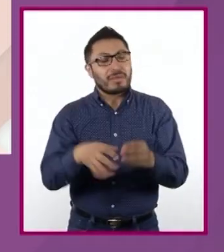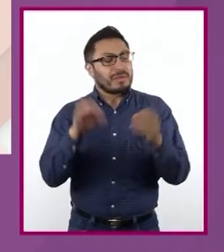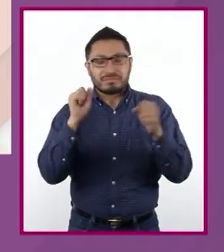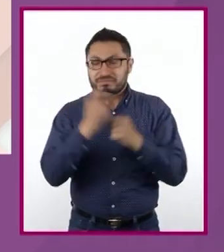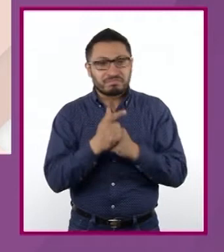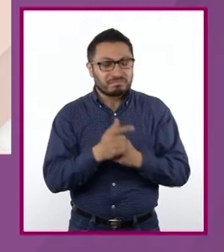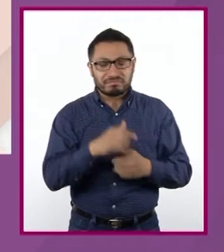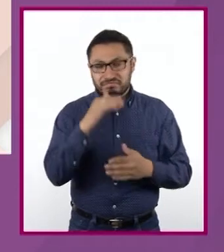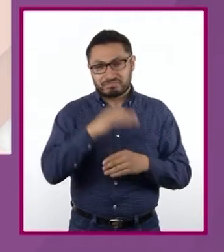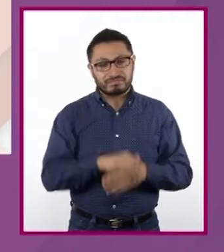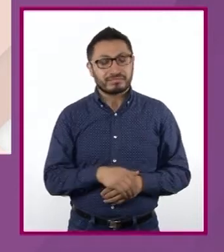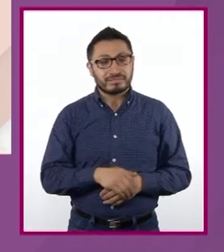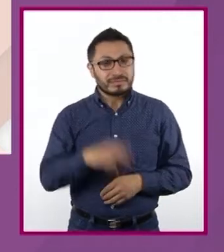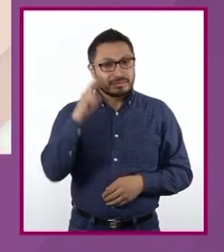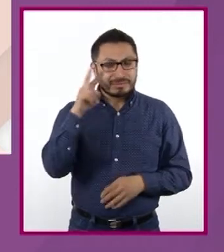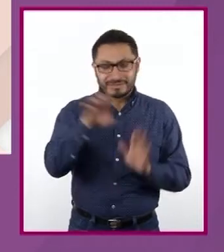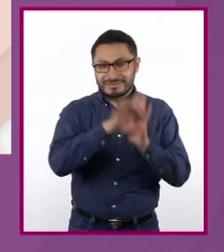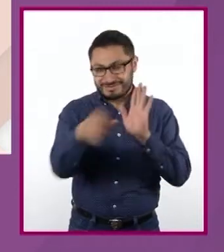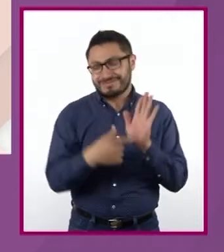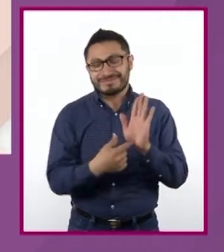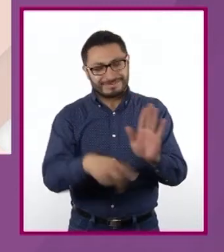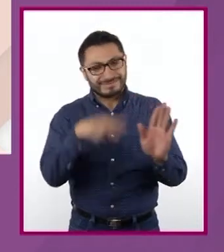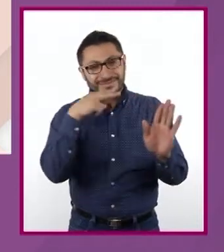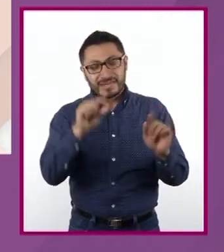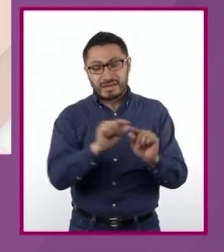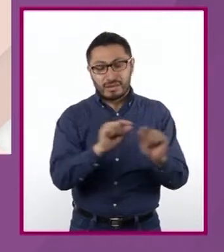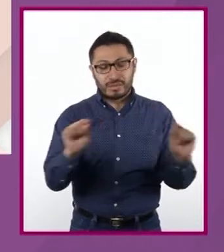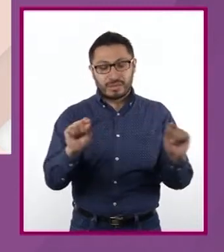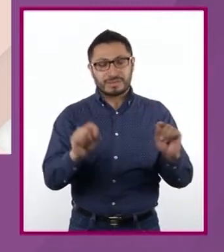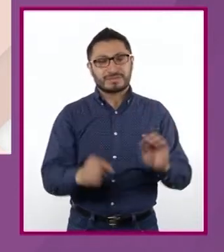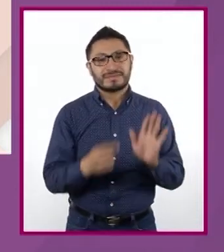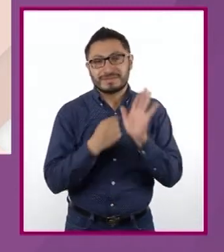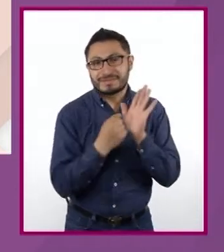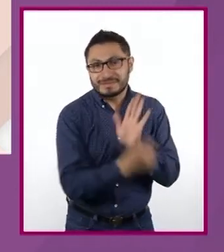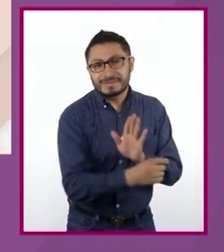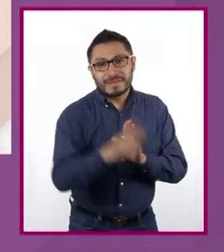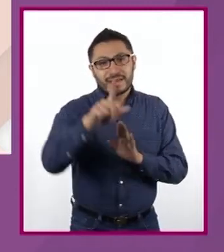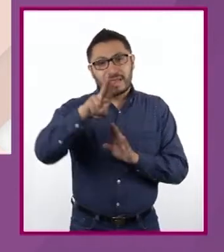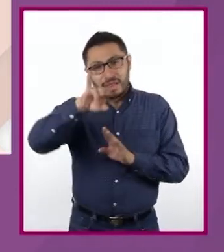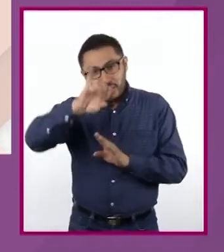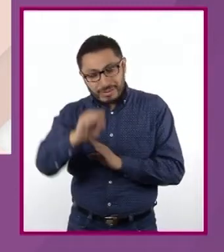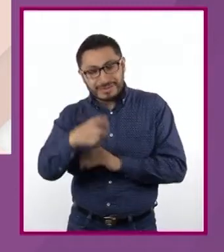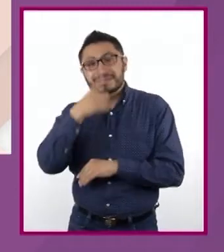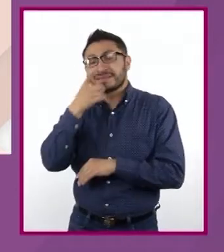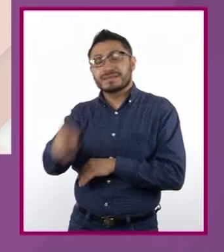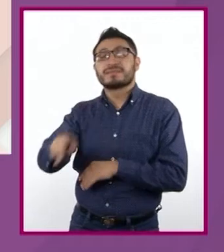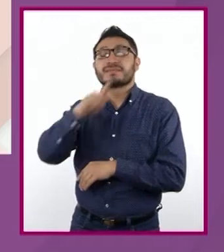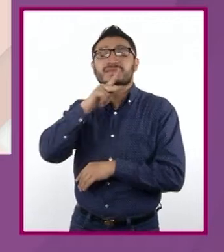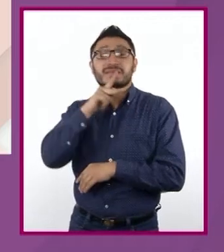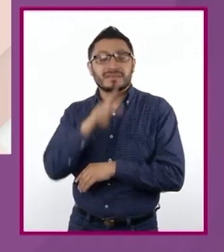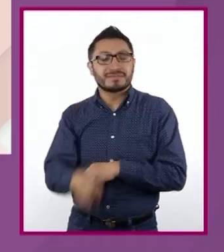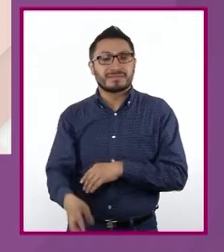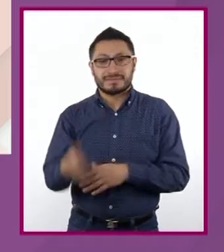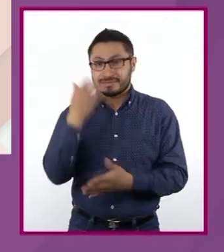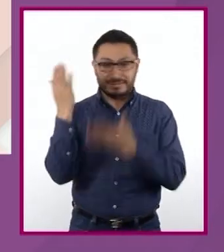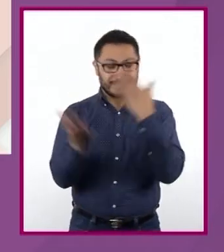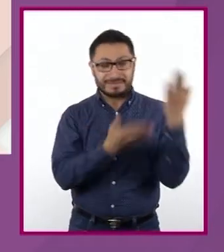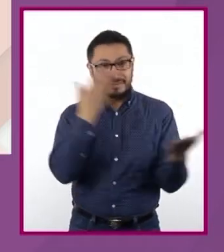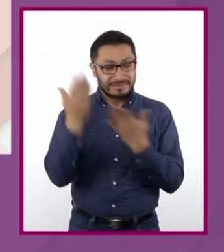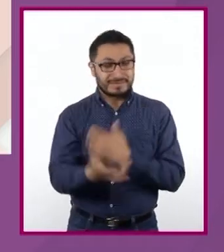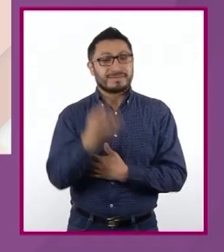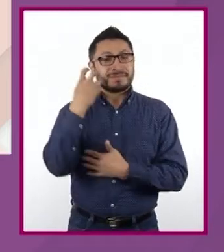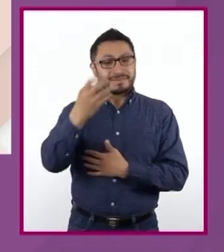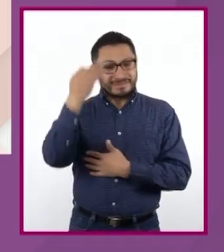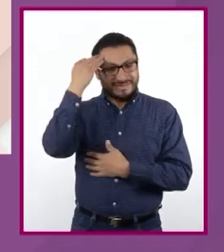veamos un ejemplo que se presenta en los verbos subrayados. Luis les dijo a sus padres que estudiaría en